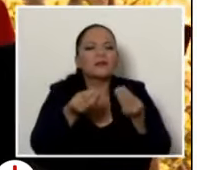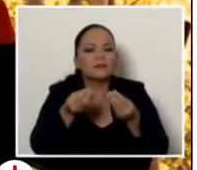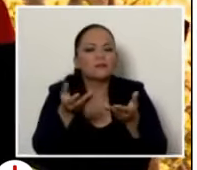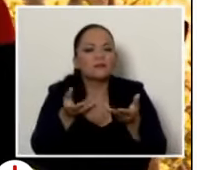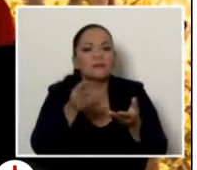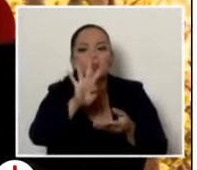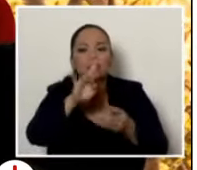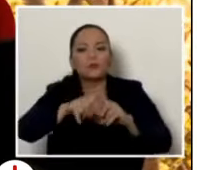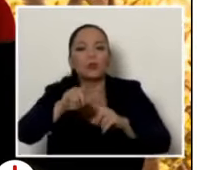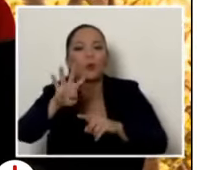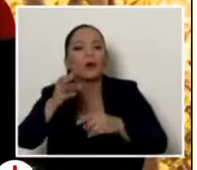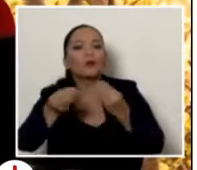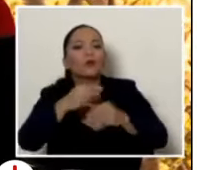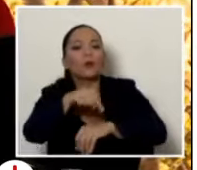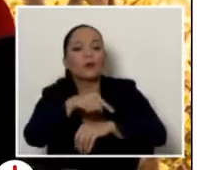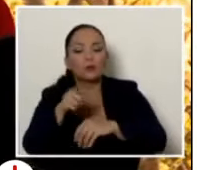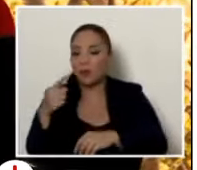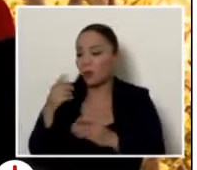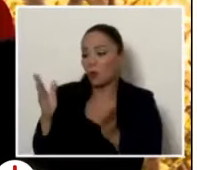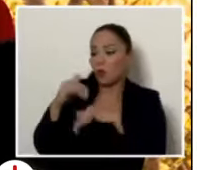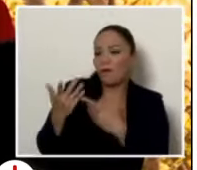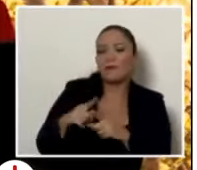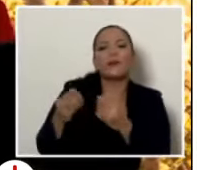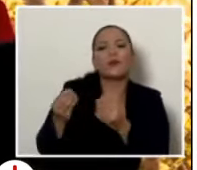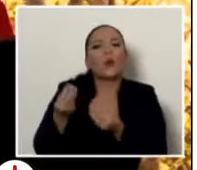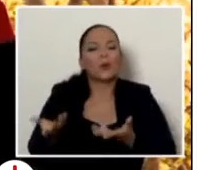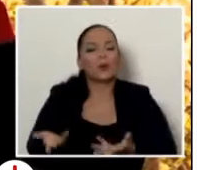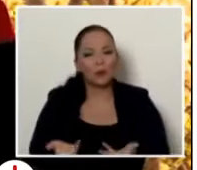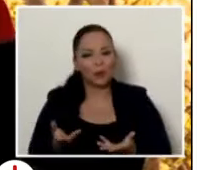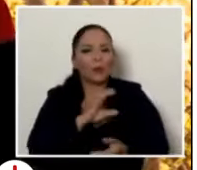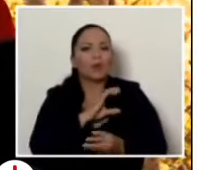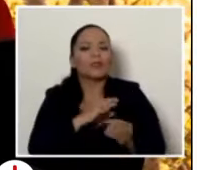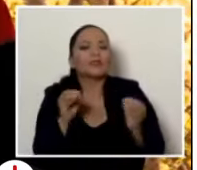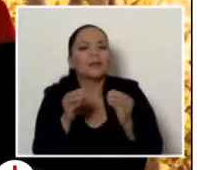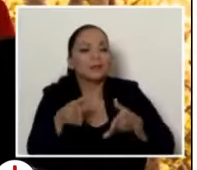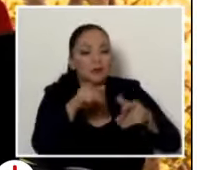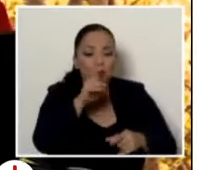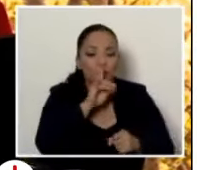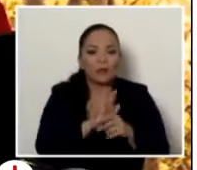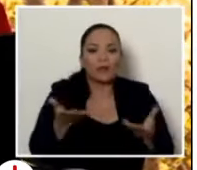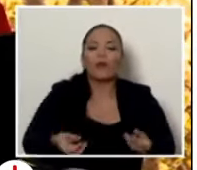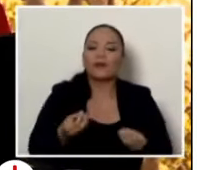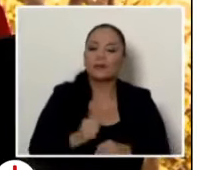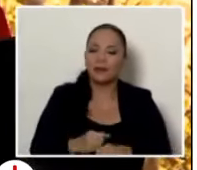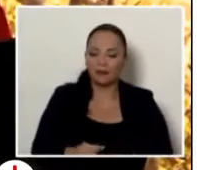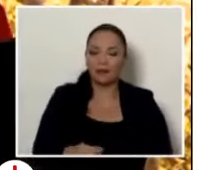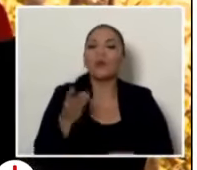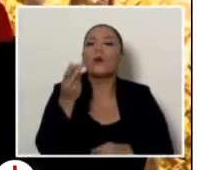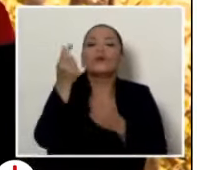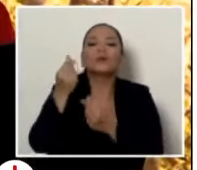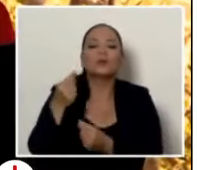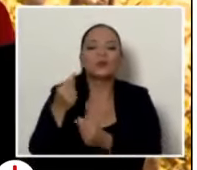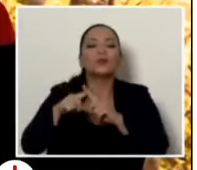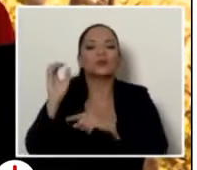o no va haber ya se dijo que no iba a haber pero bueno cómo se van a sacar los policías a la calle que usted prometió y de cuánto va a ser ese presupuesto extraordinario que usted dice que